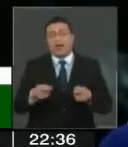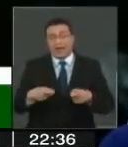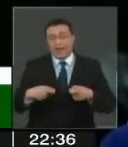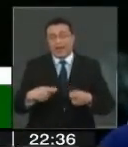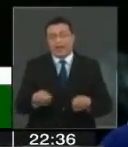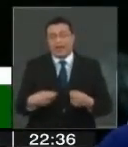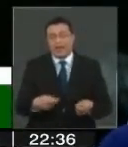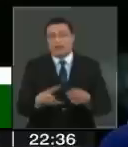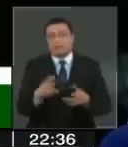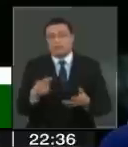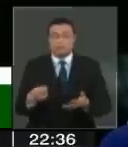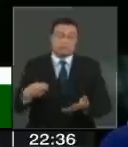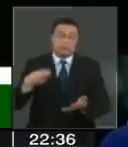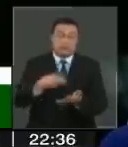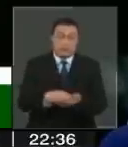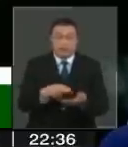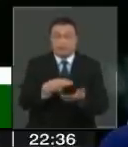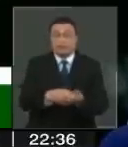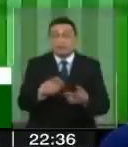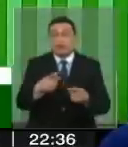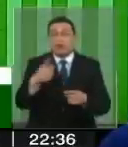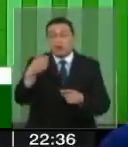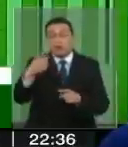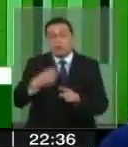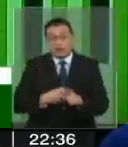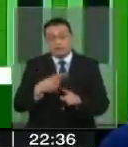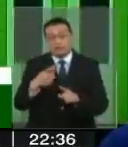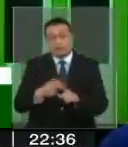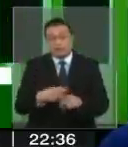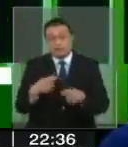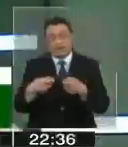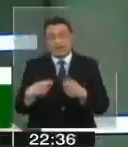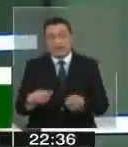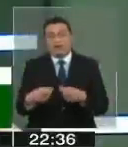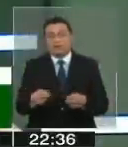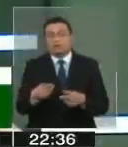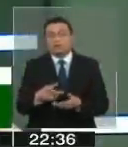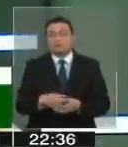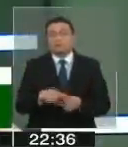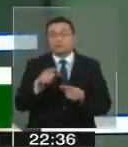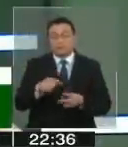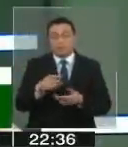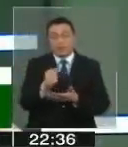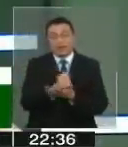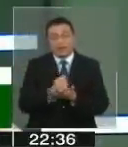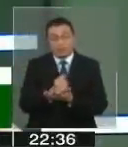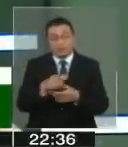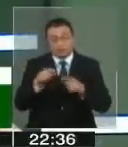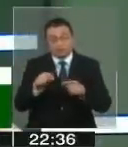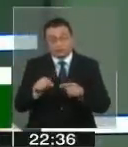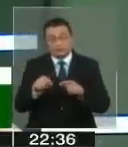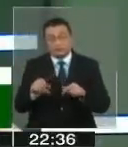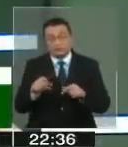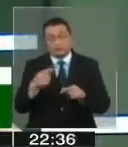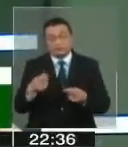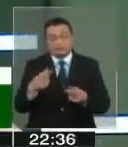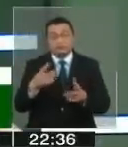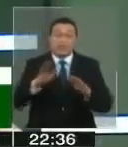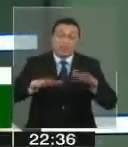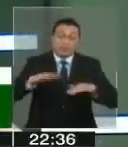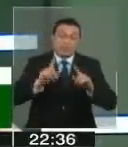gastar, pero más bien invertir cada mes en los remedios? Depende del medicamento que el niño utilice,